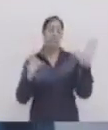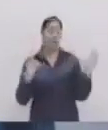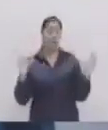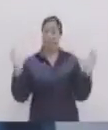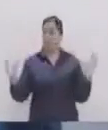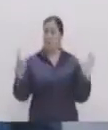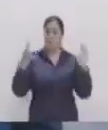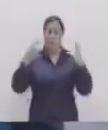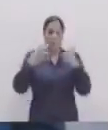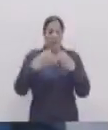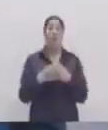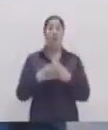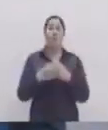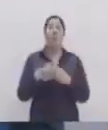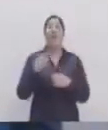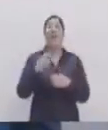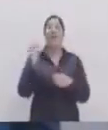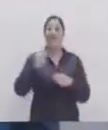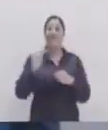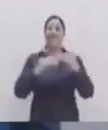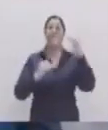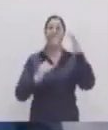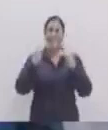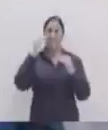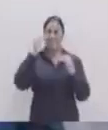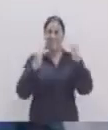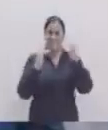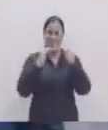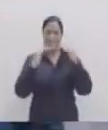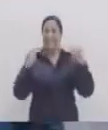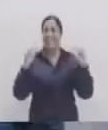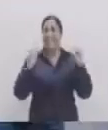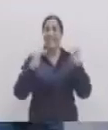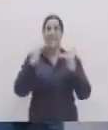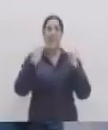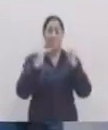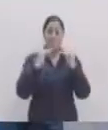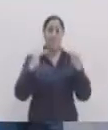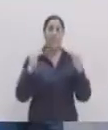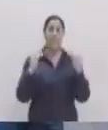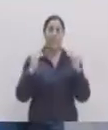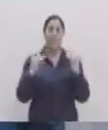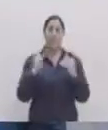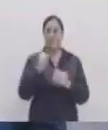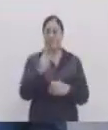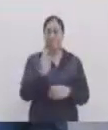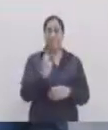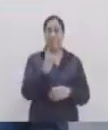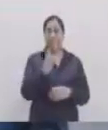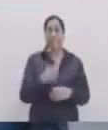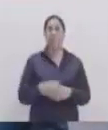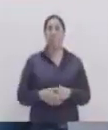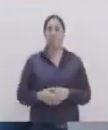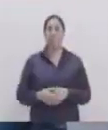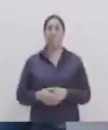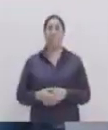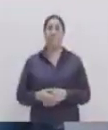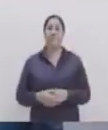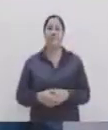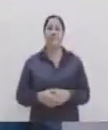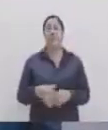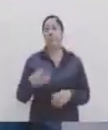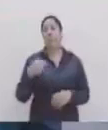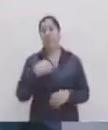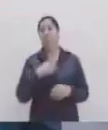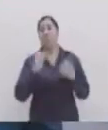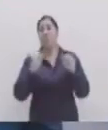Definitivamente, esa es la manera, la equidad o el equilibrio. Las cargas positivas son atraídas por las cargas negativas, o a la inversa, las cargas